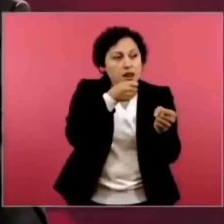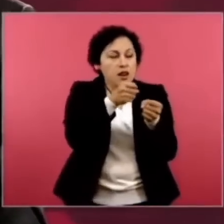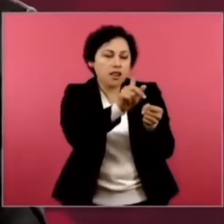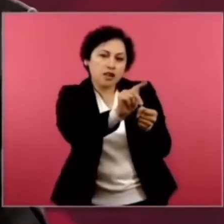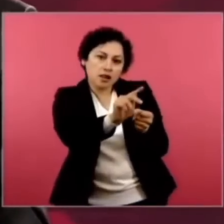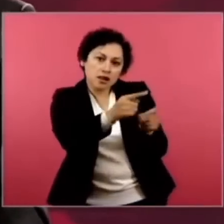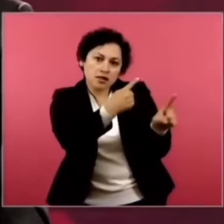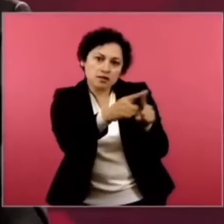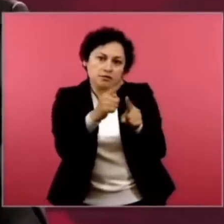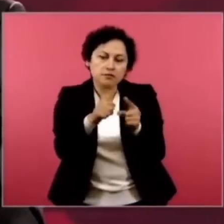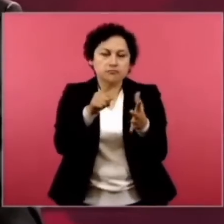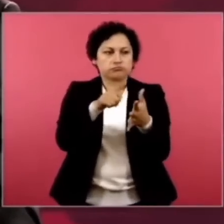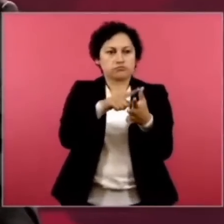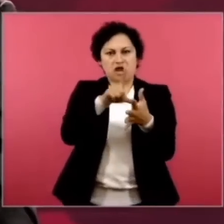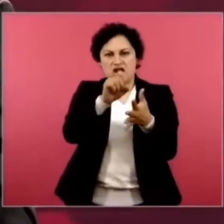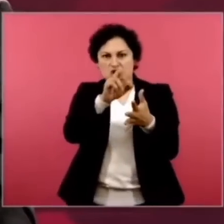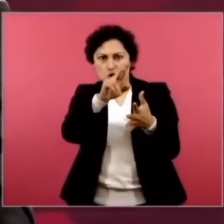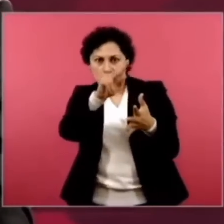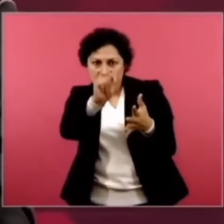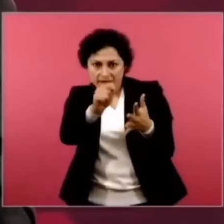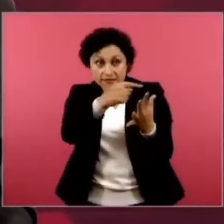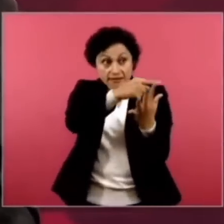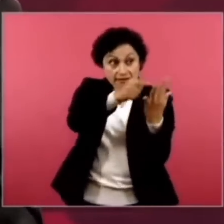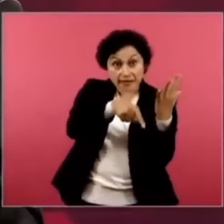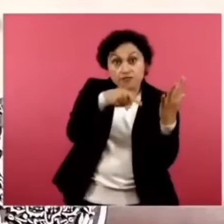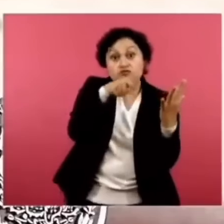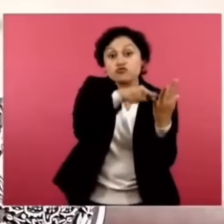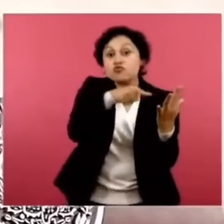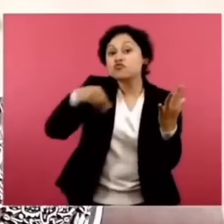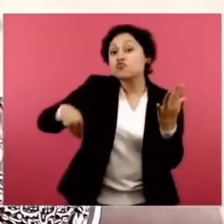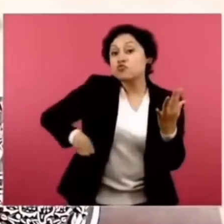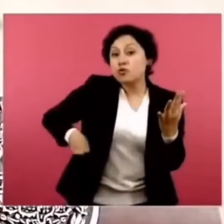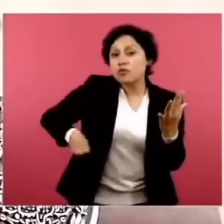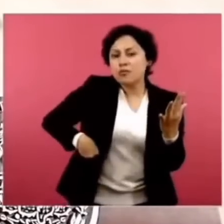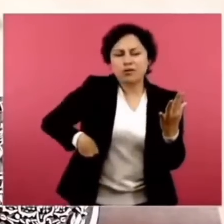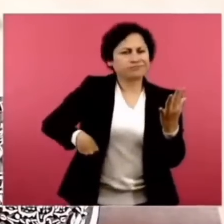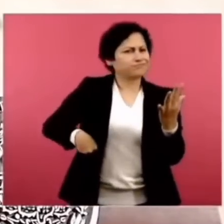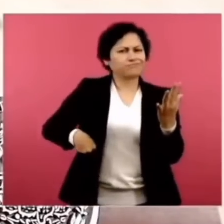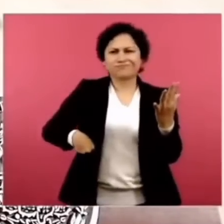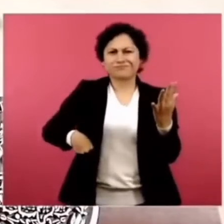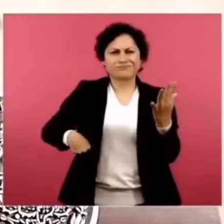ni Loret de Mola, son los de arriba,